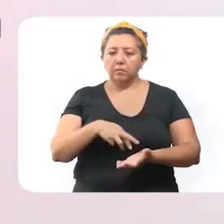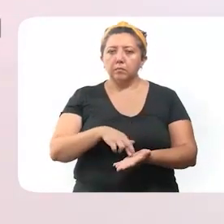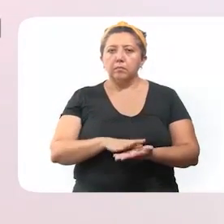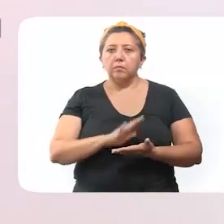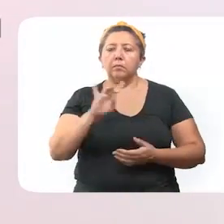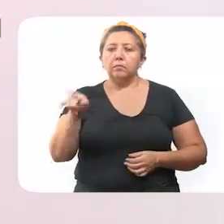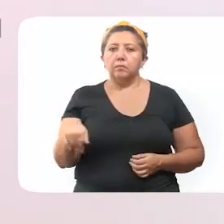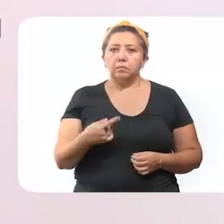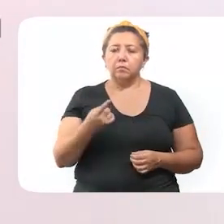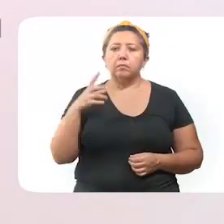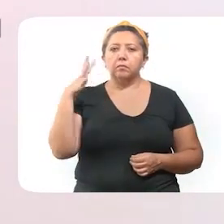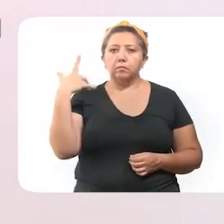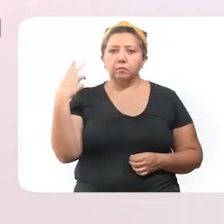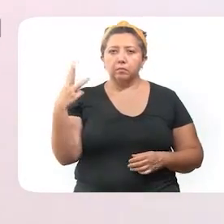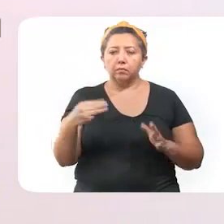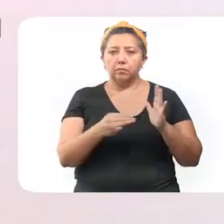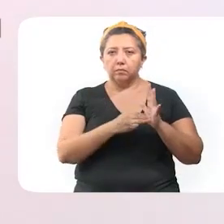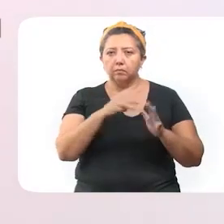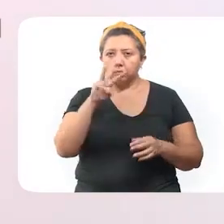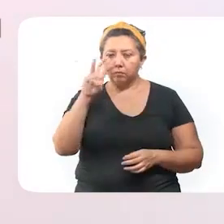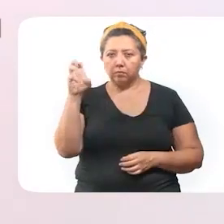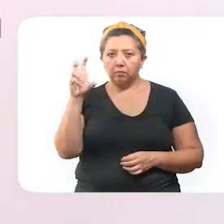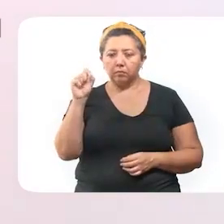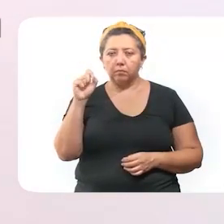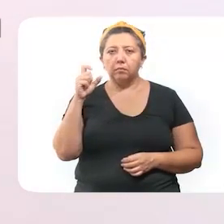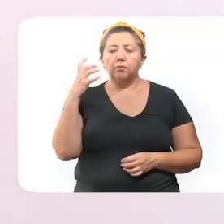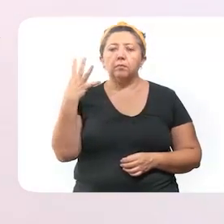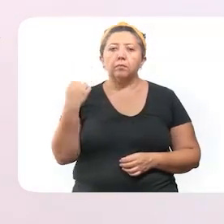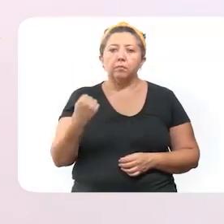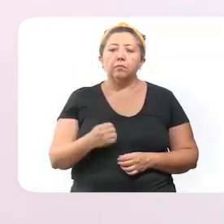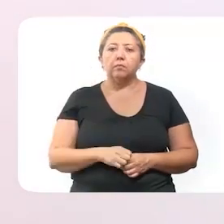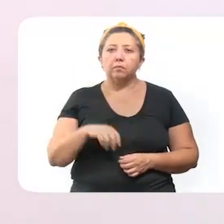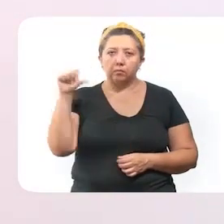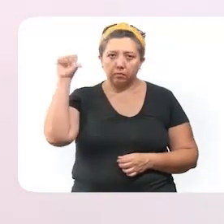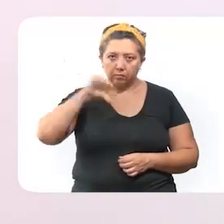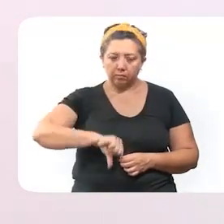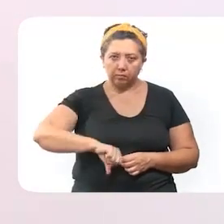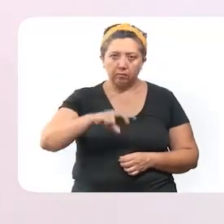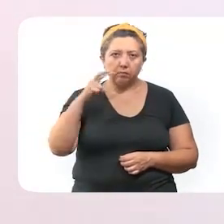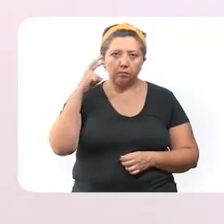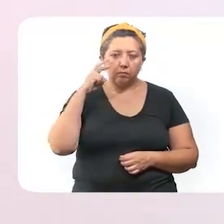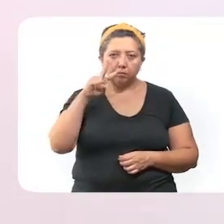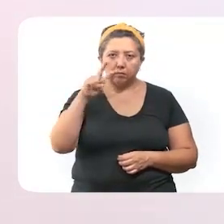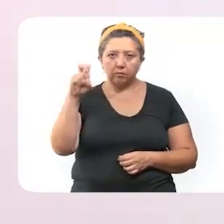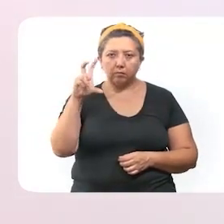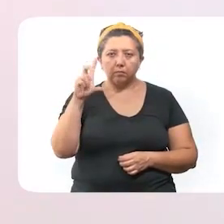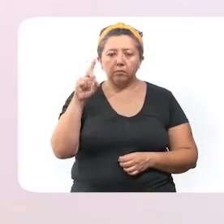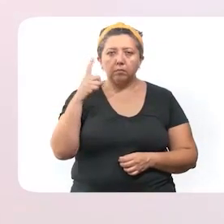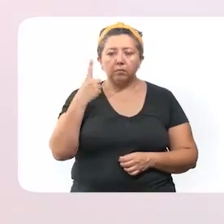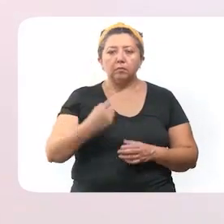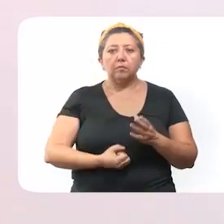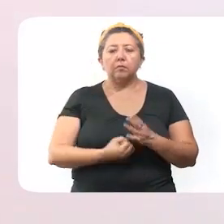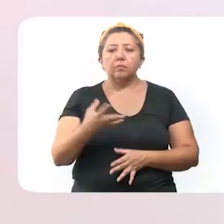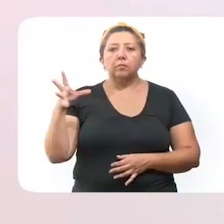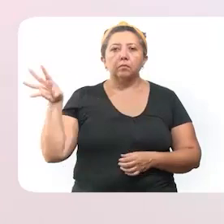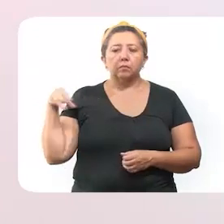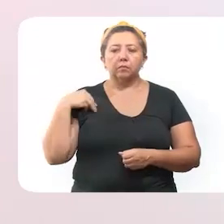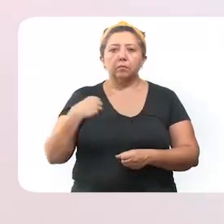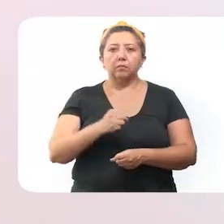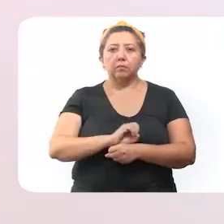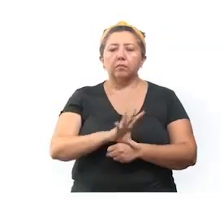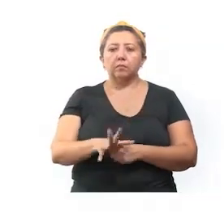contagios registrados, que son 53.329. Hoy se detectaron 231 nuevos contagios